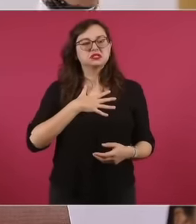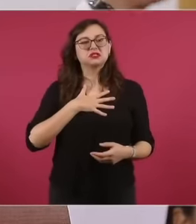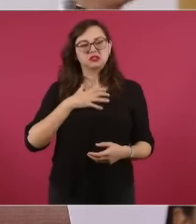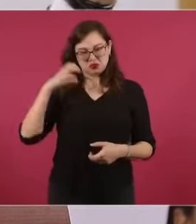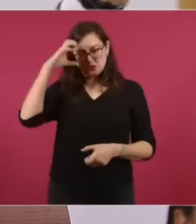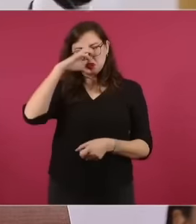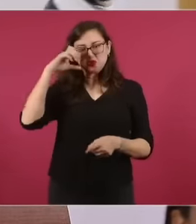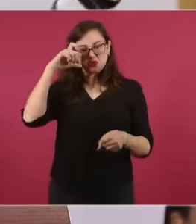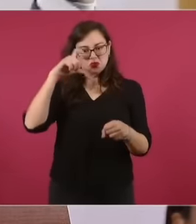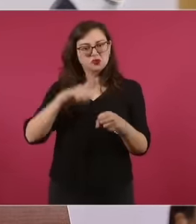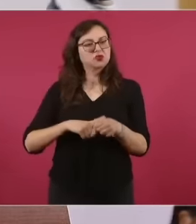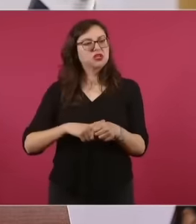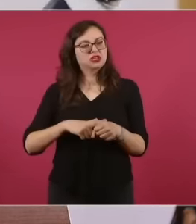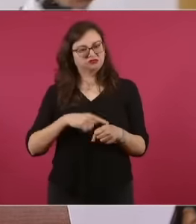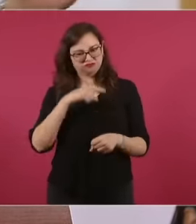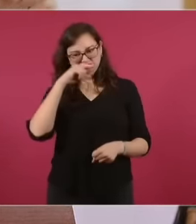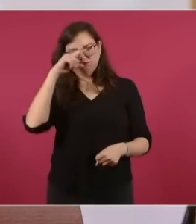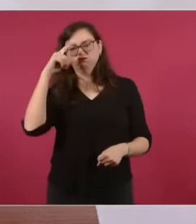culturalmente,